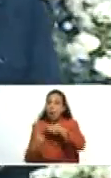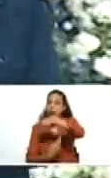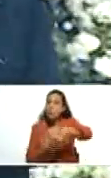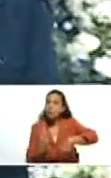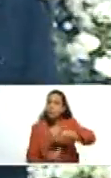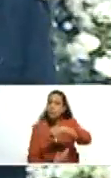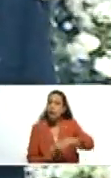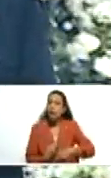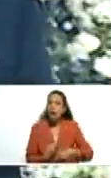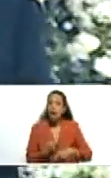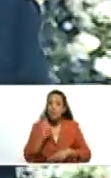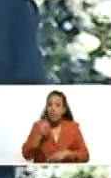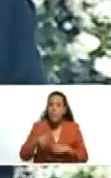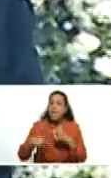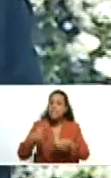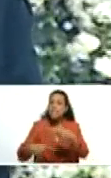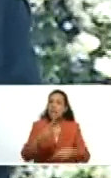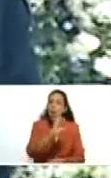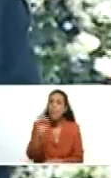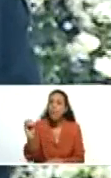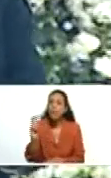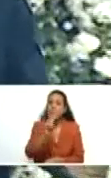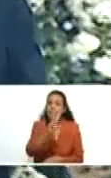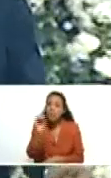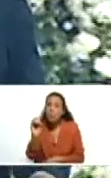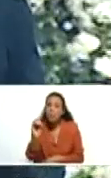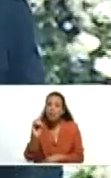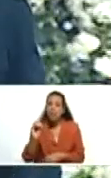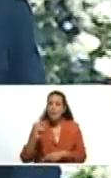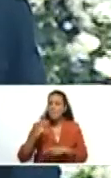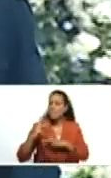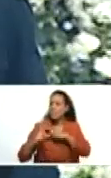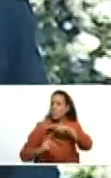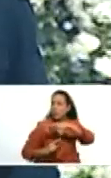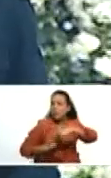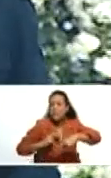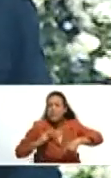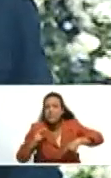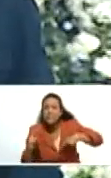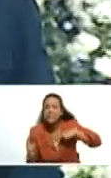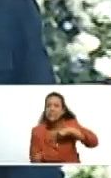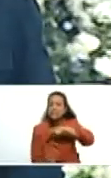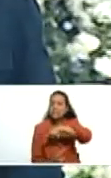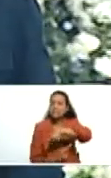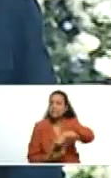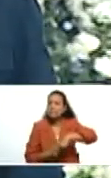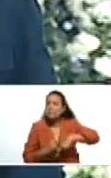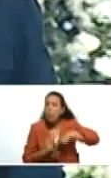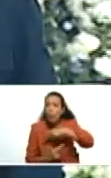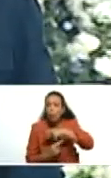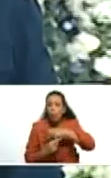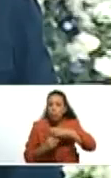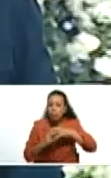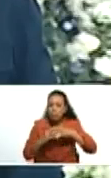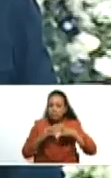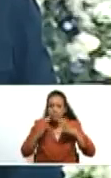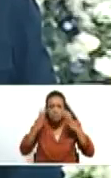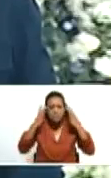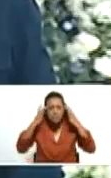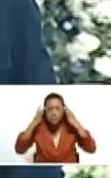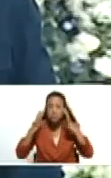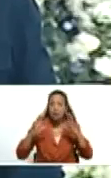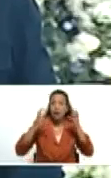y también el siglo XX con aquel proceso de despertar tardía,